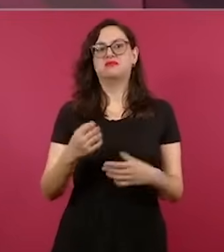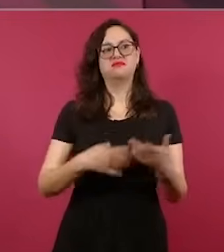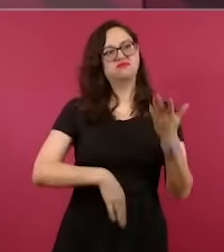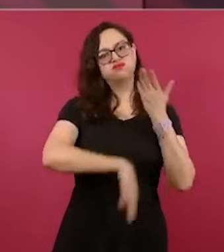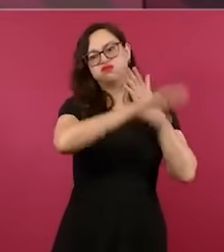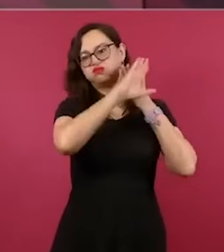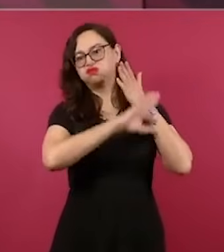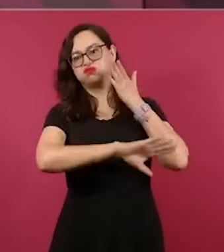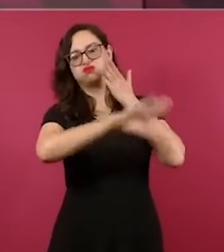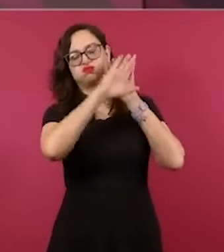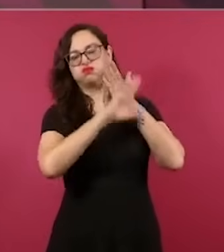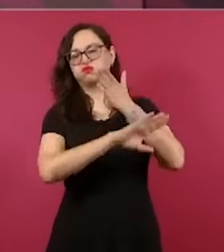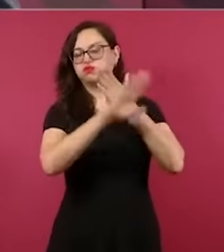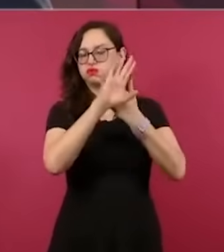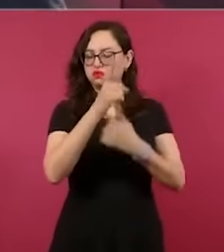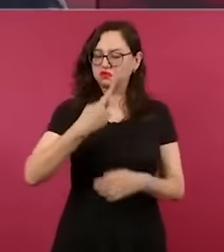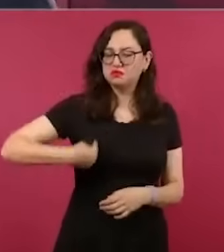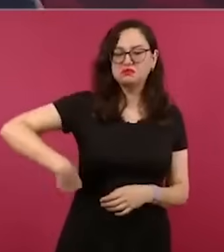y